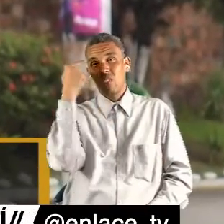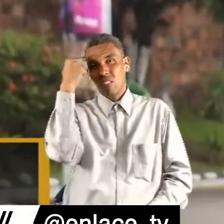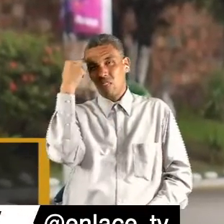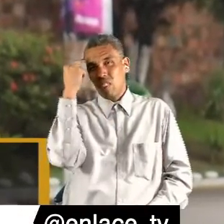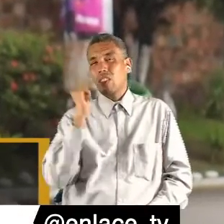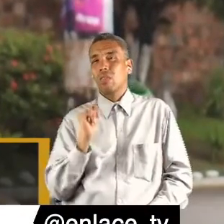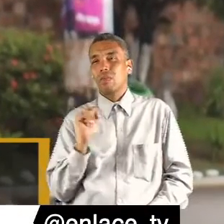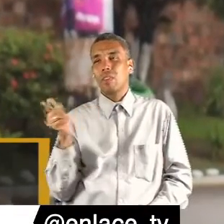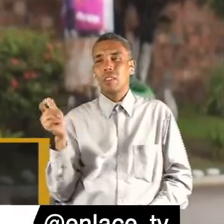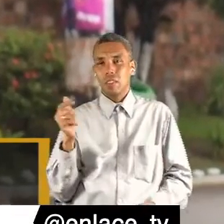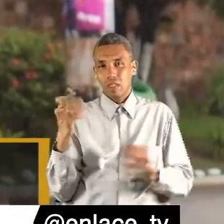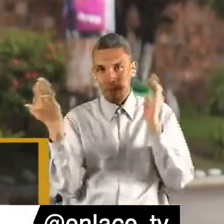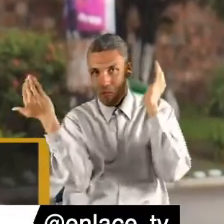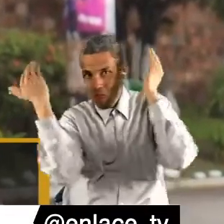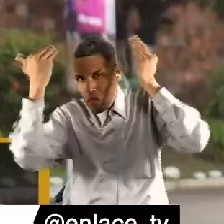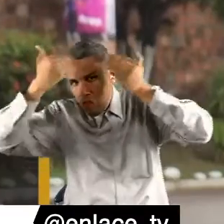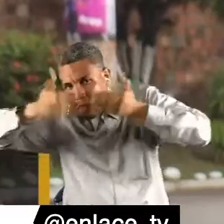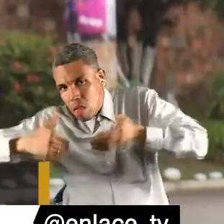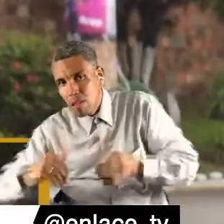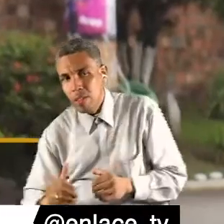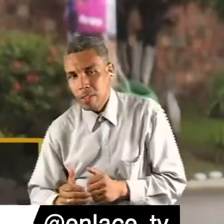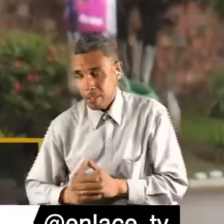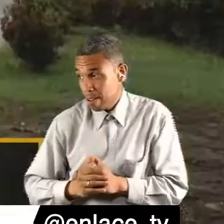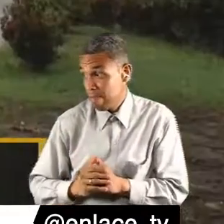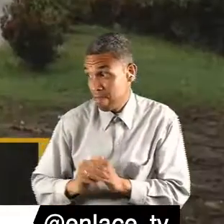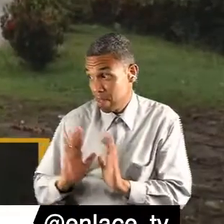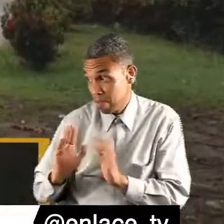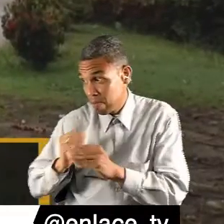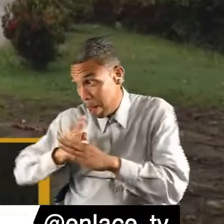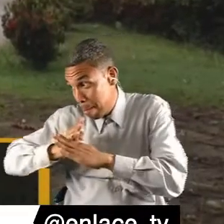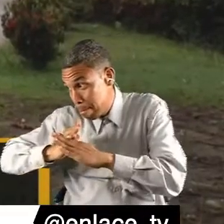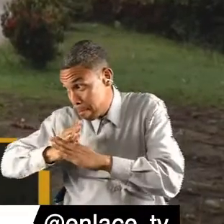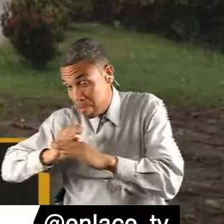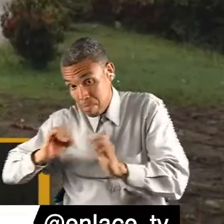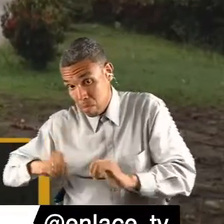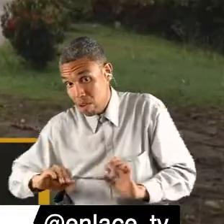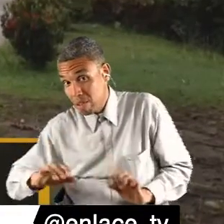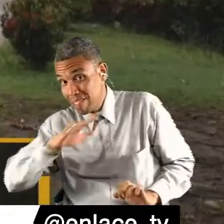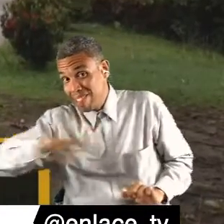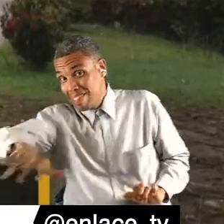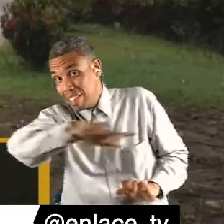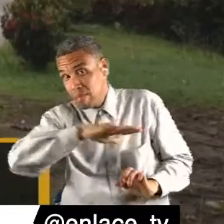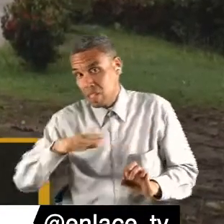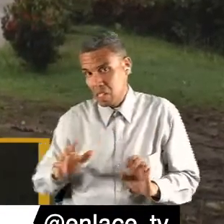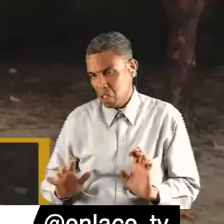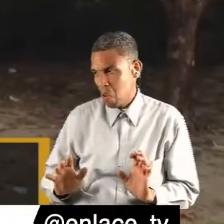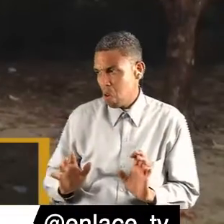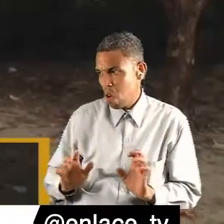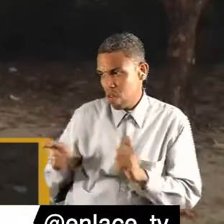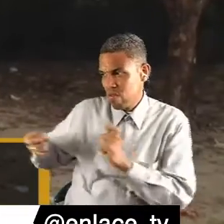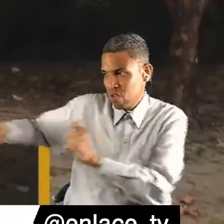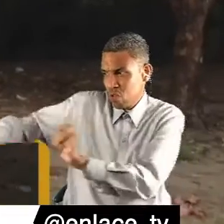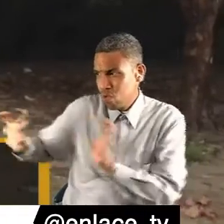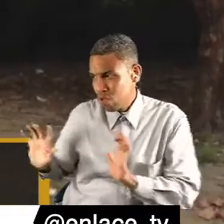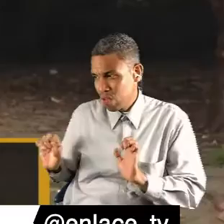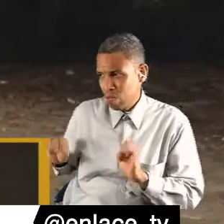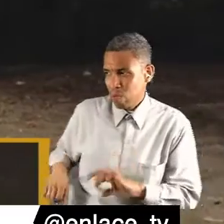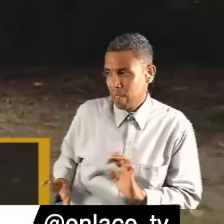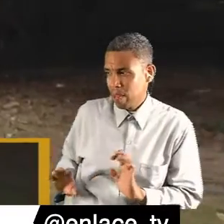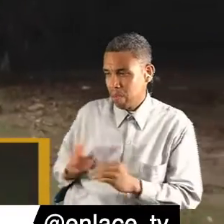de Tierras de Barranca Bermeja que se está prestando para este tipo de situaciones, como emplazar a una comunidad